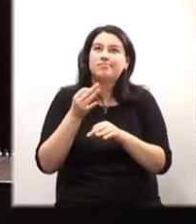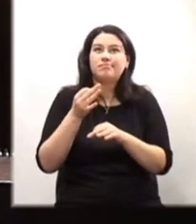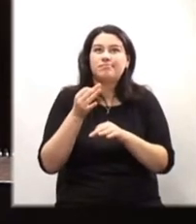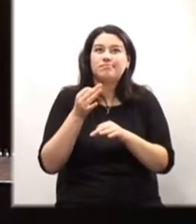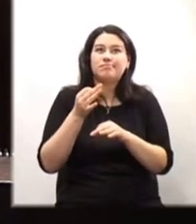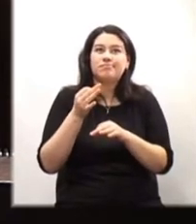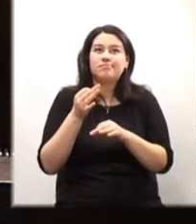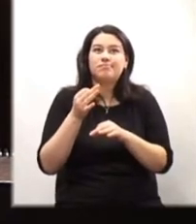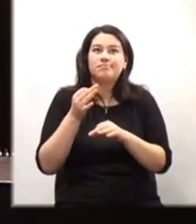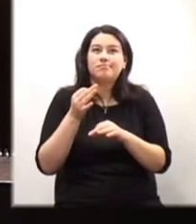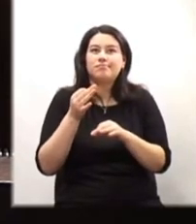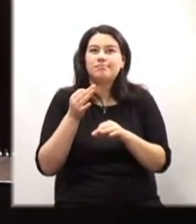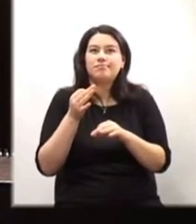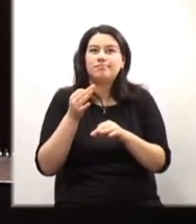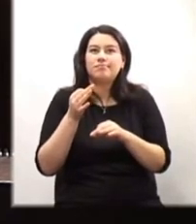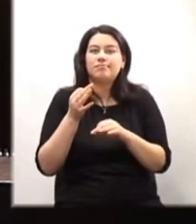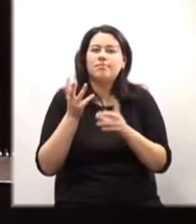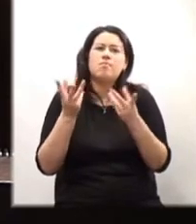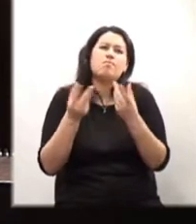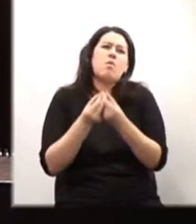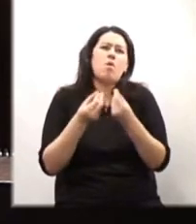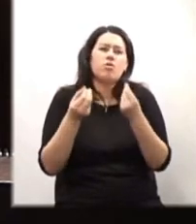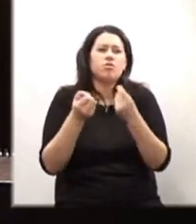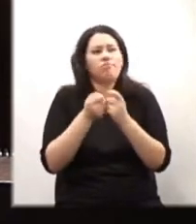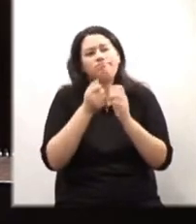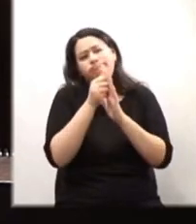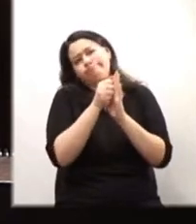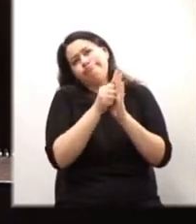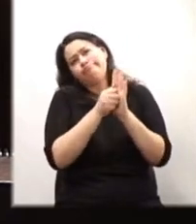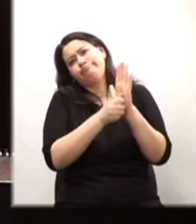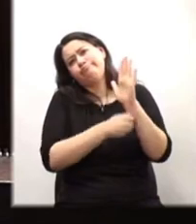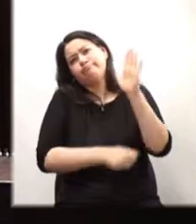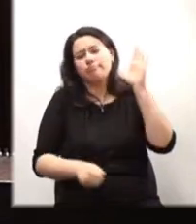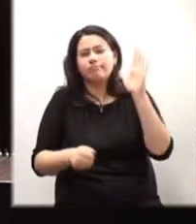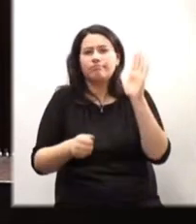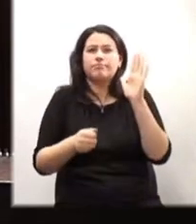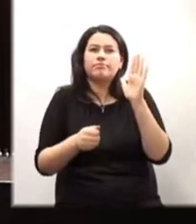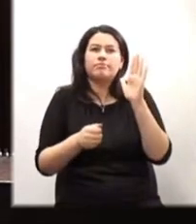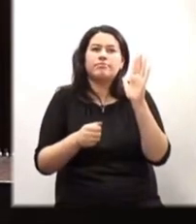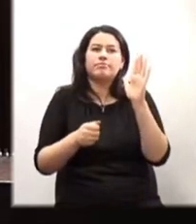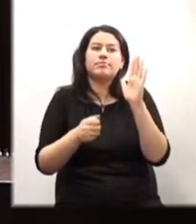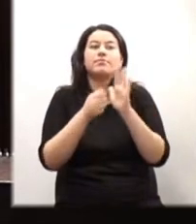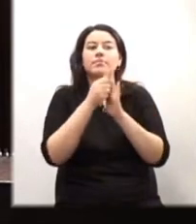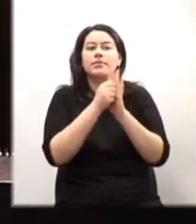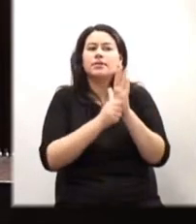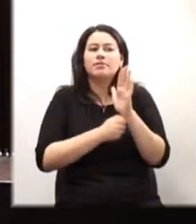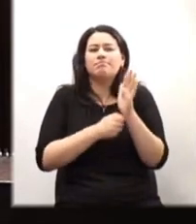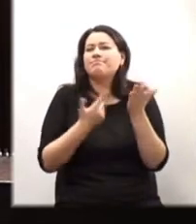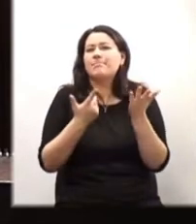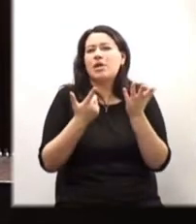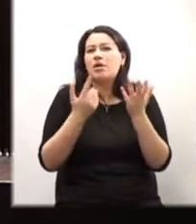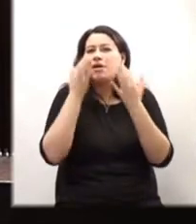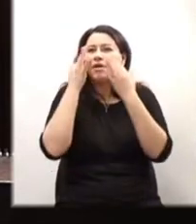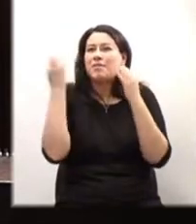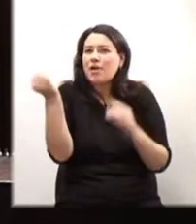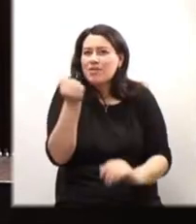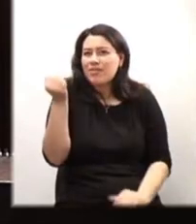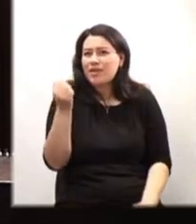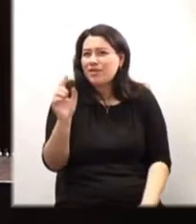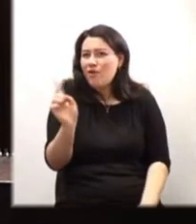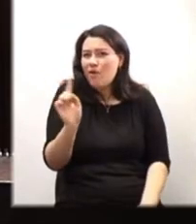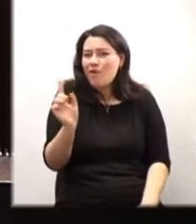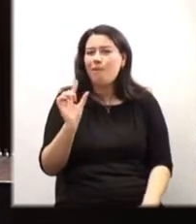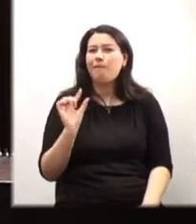está plagada de artículos relativamente intrascendentes, cosas de